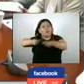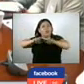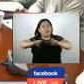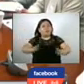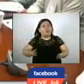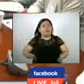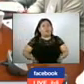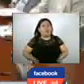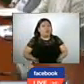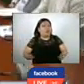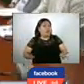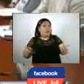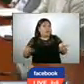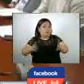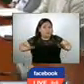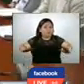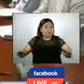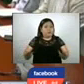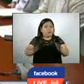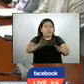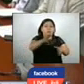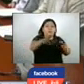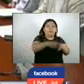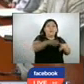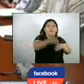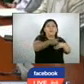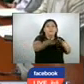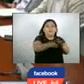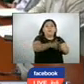pública que se impulsa desde el órgano ejecutivo.